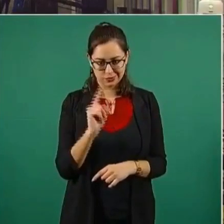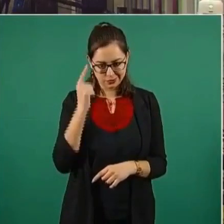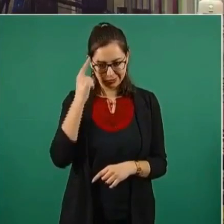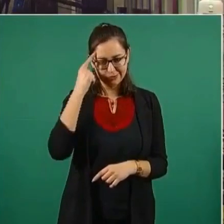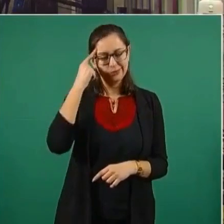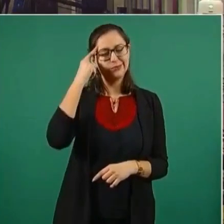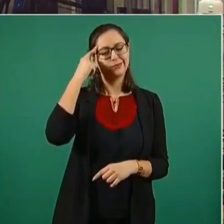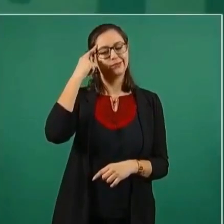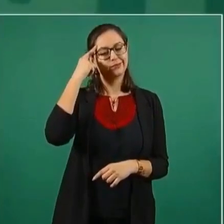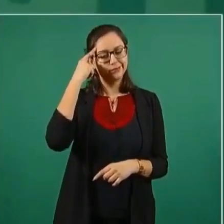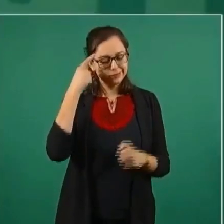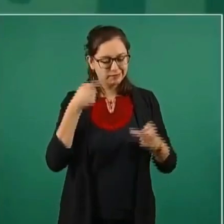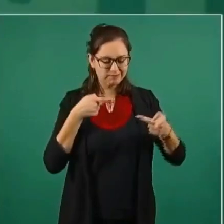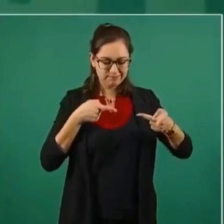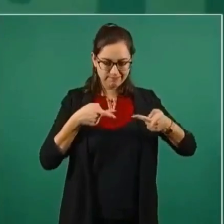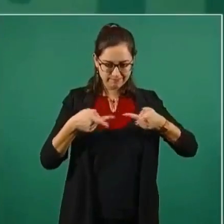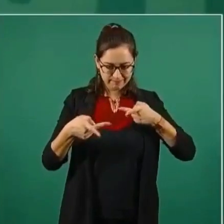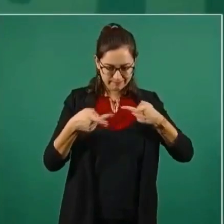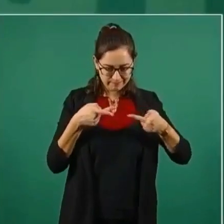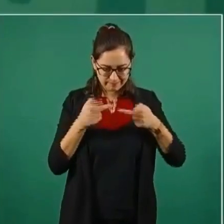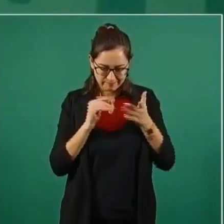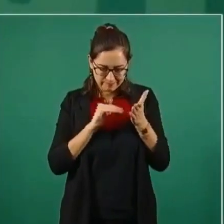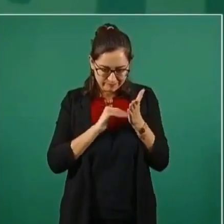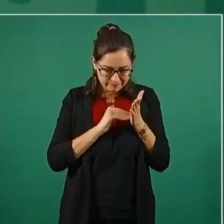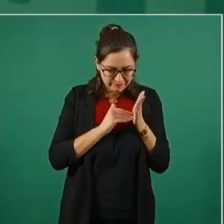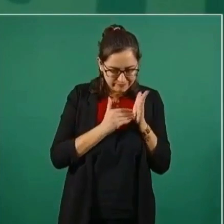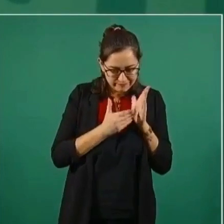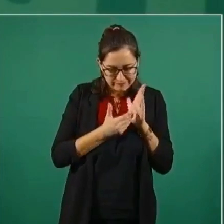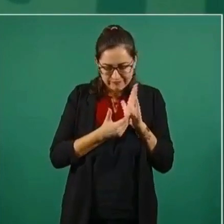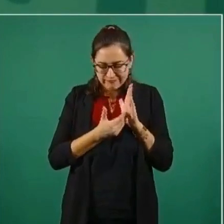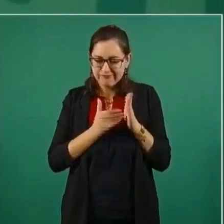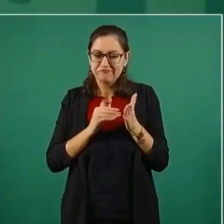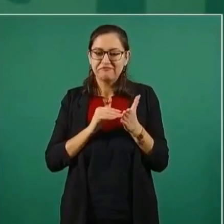concebido y les dio resultado.